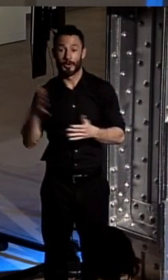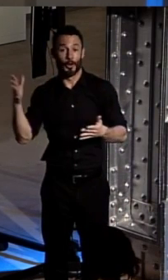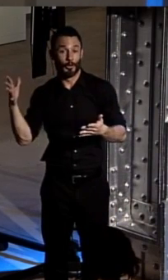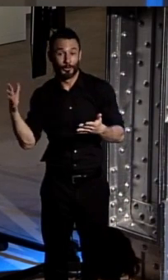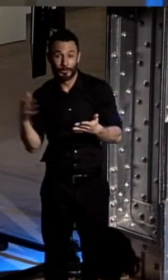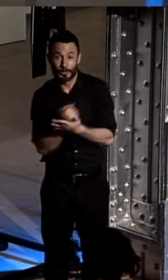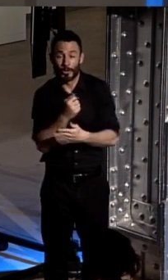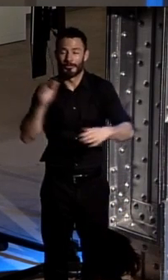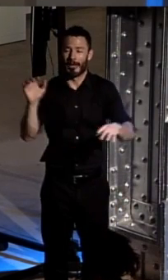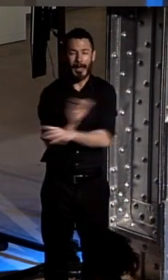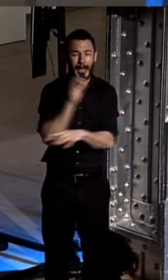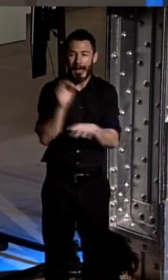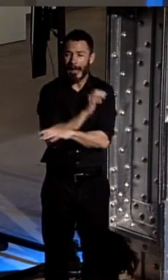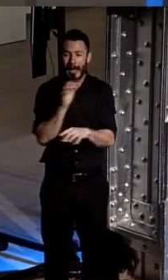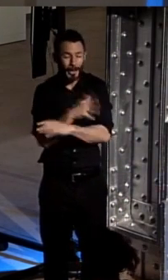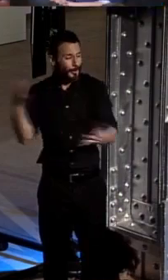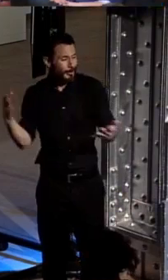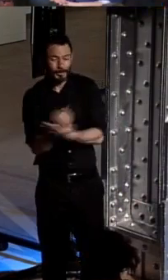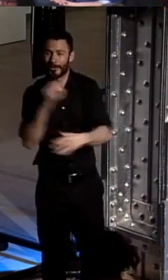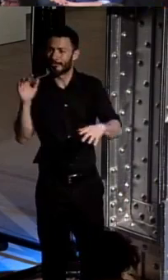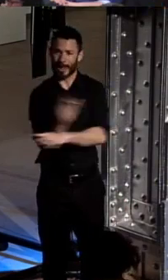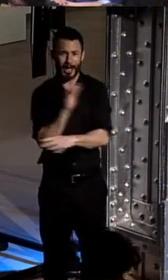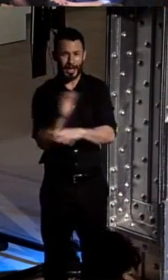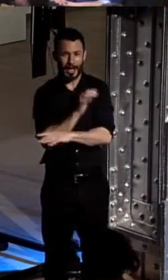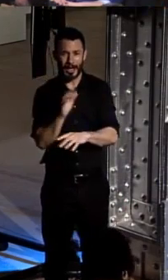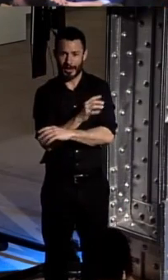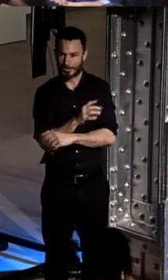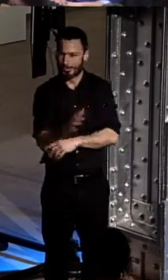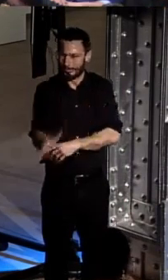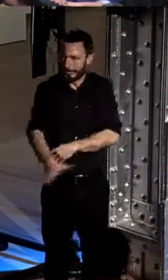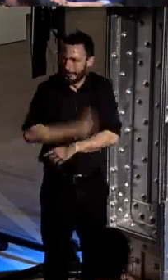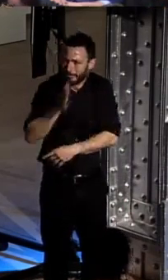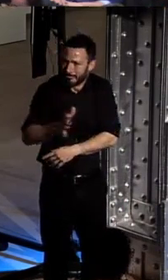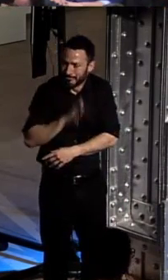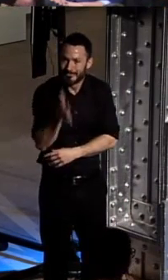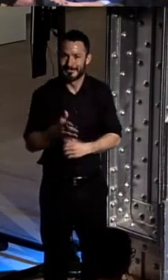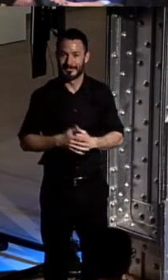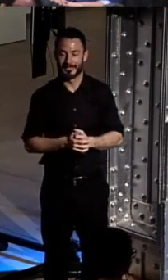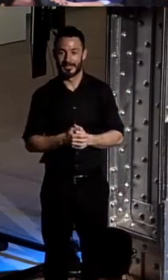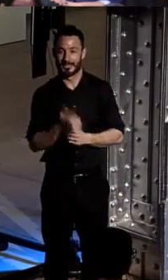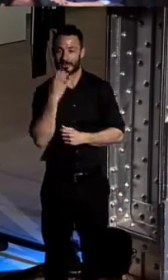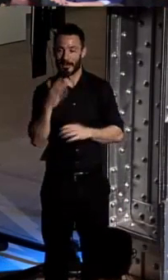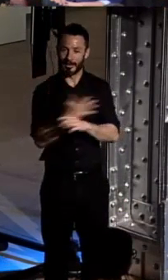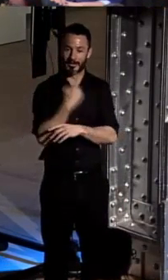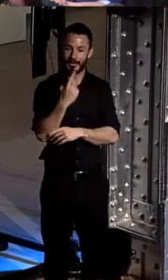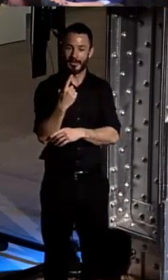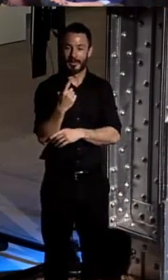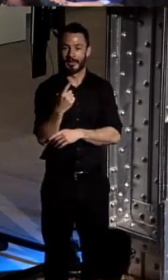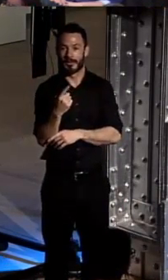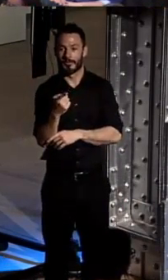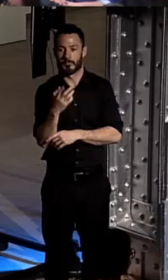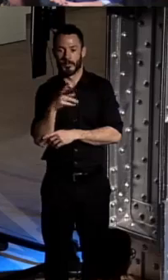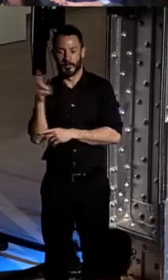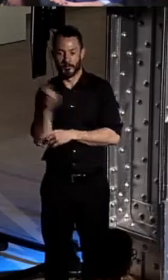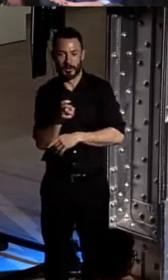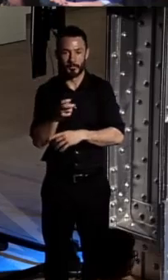cagan de risa mal. Todos. Por eso les dije, y es increíble porque si yo les decía antes que iban a jugar, venían acá a jugar una pulsera china